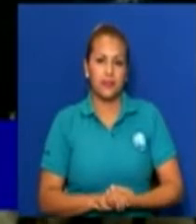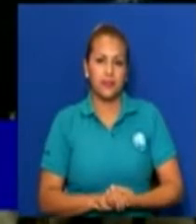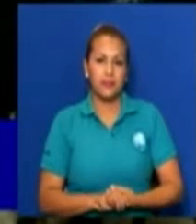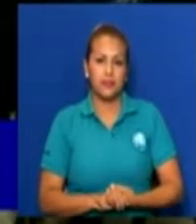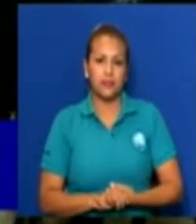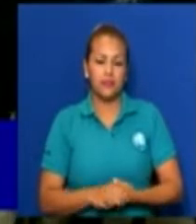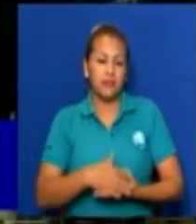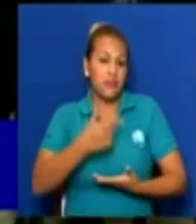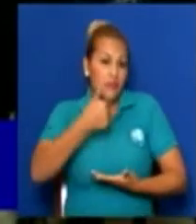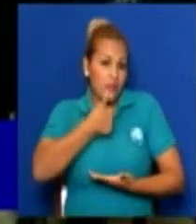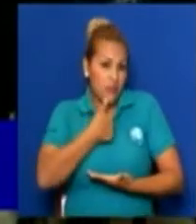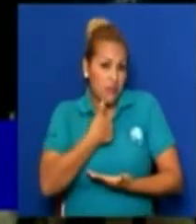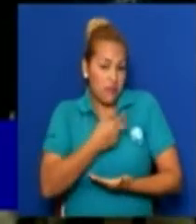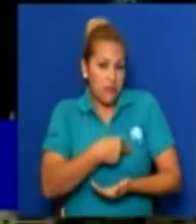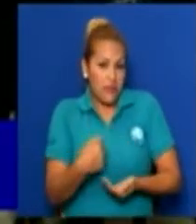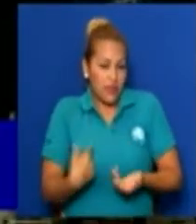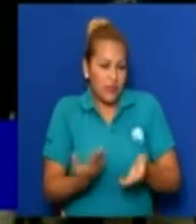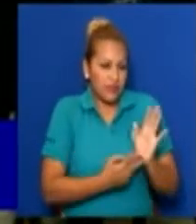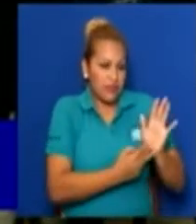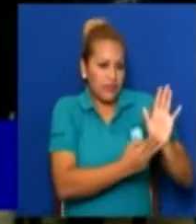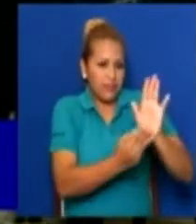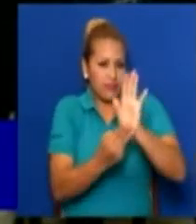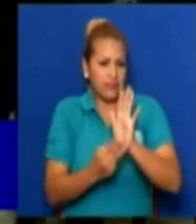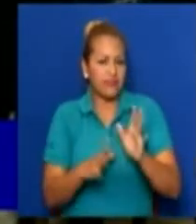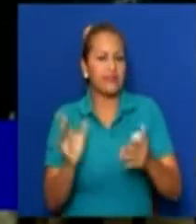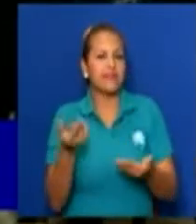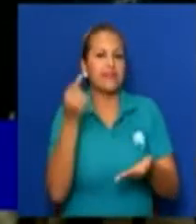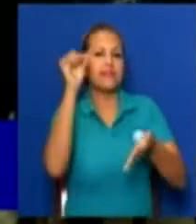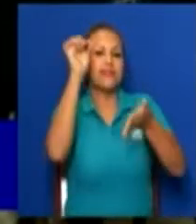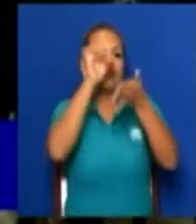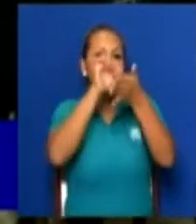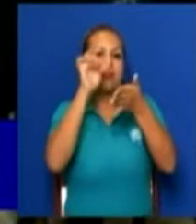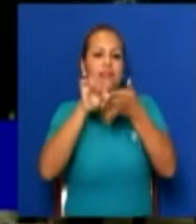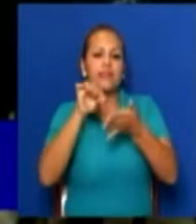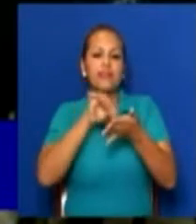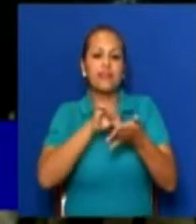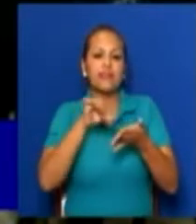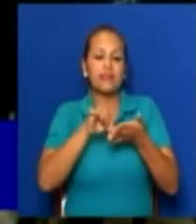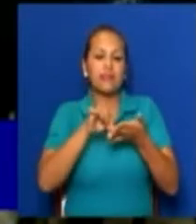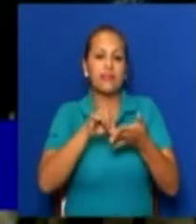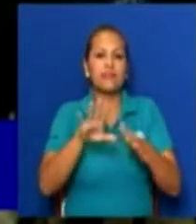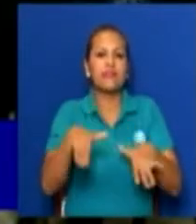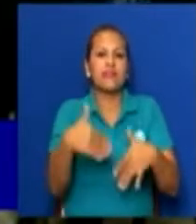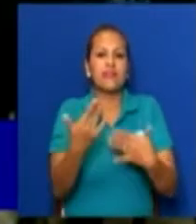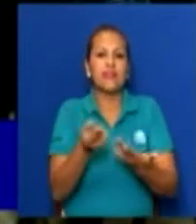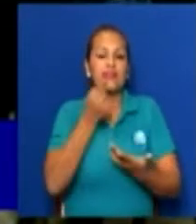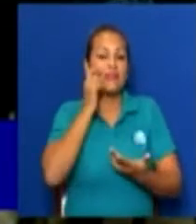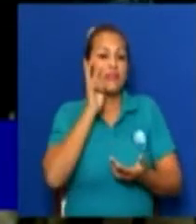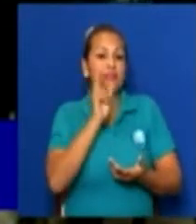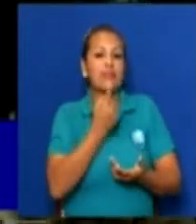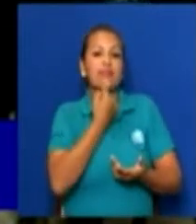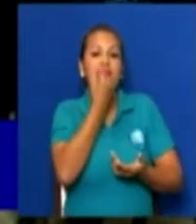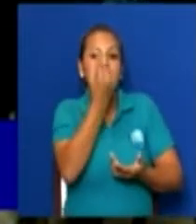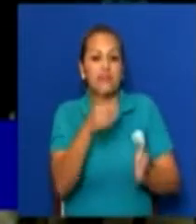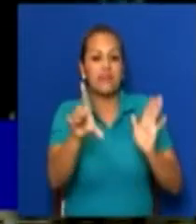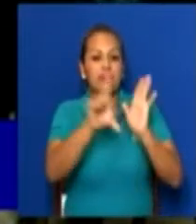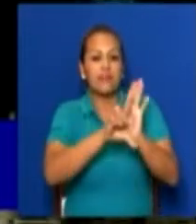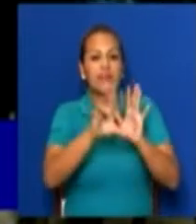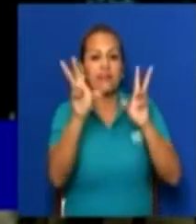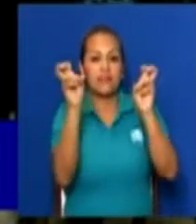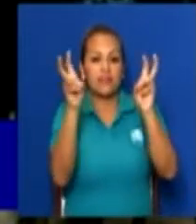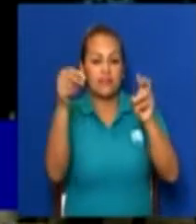Luego esas láminas lo que hacen es puntualizar un poquito más lo que dicen cada una de esas leyes sobre el tema